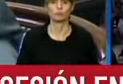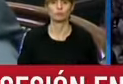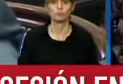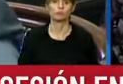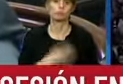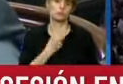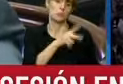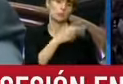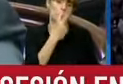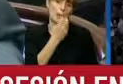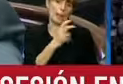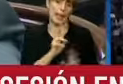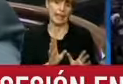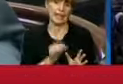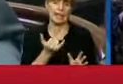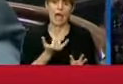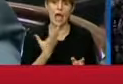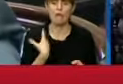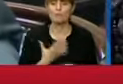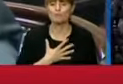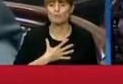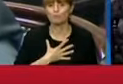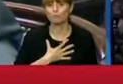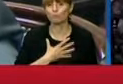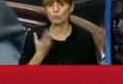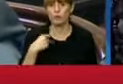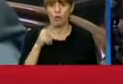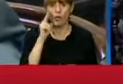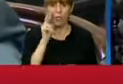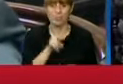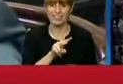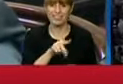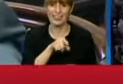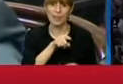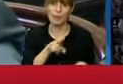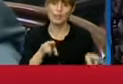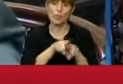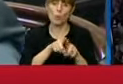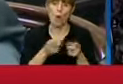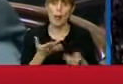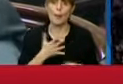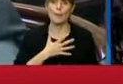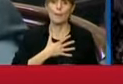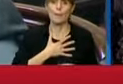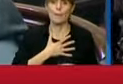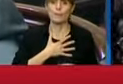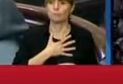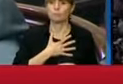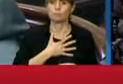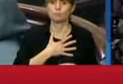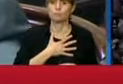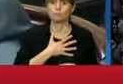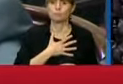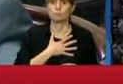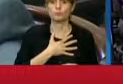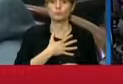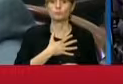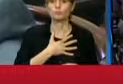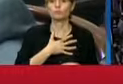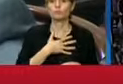el más importante, fue tendencia durante 24 horas o más, el hashtag era... La chorra está